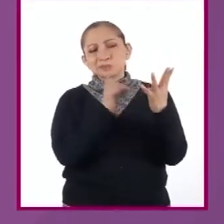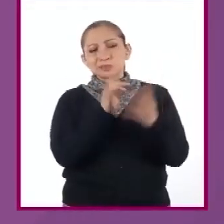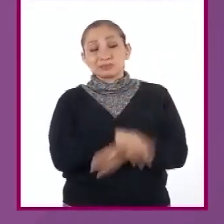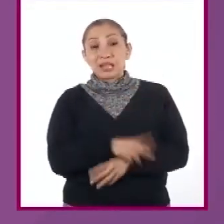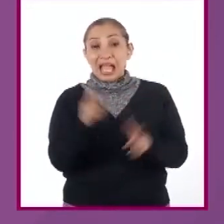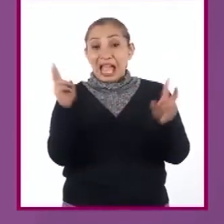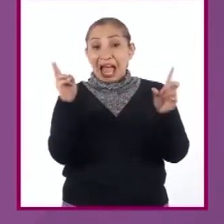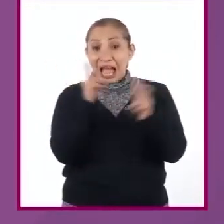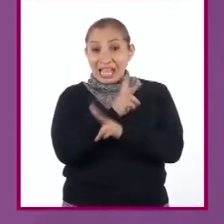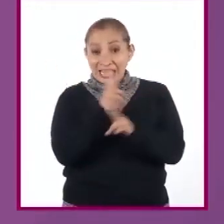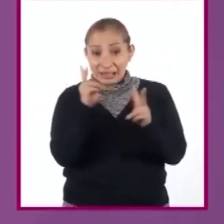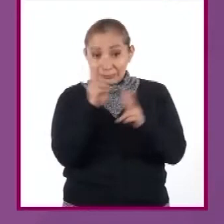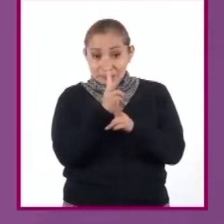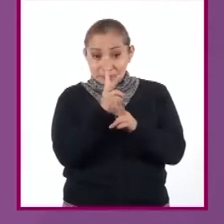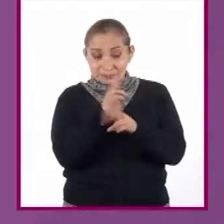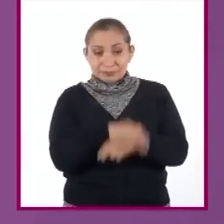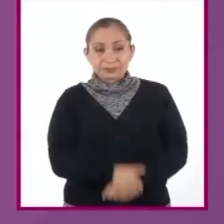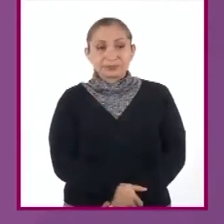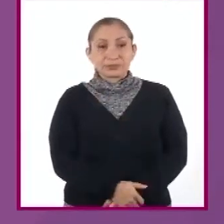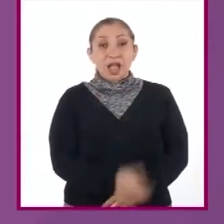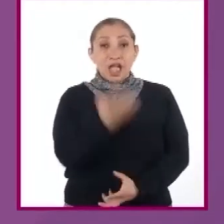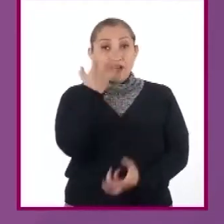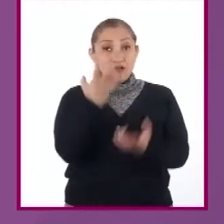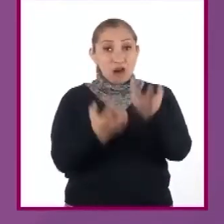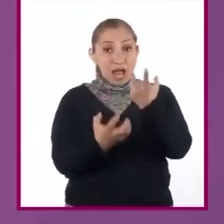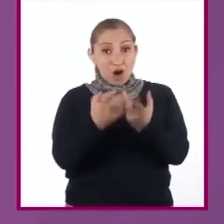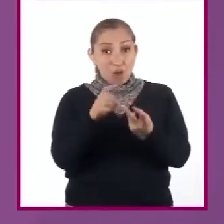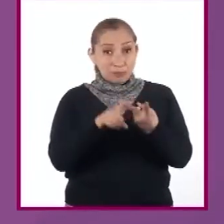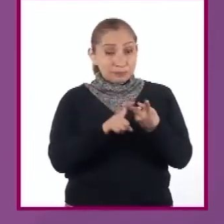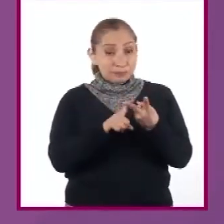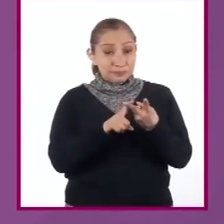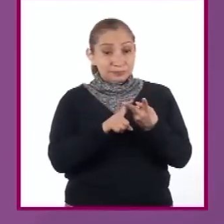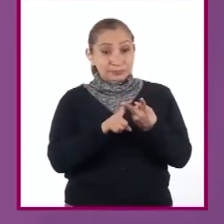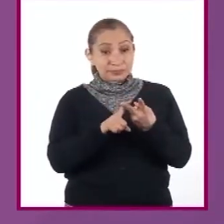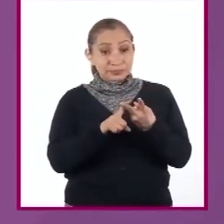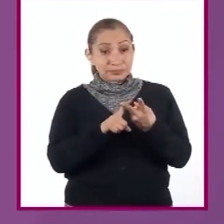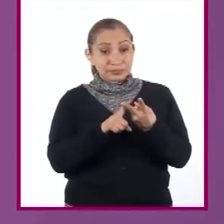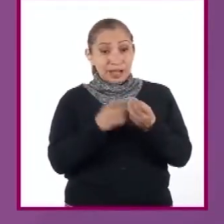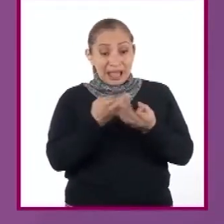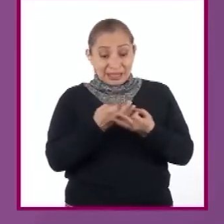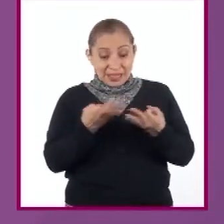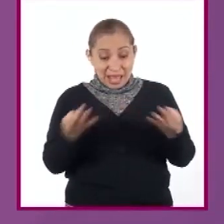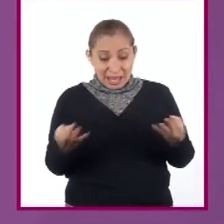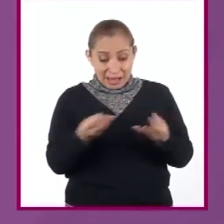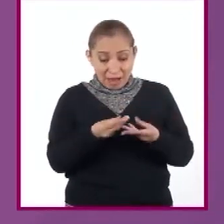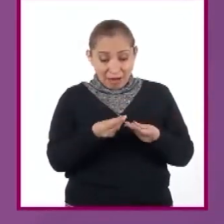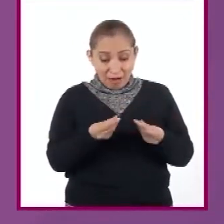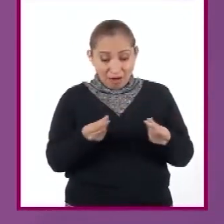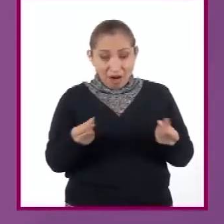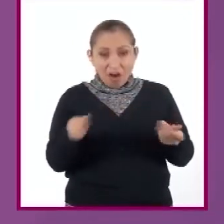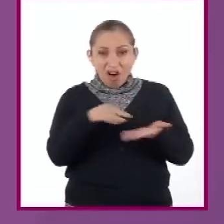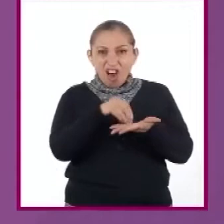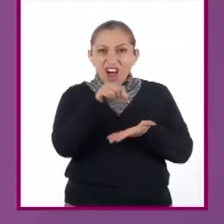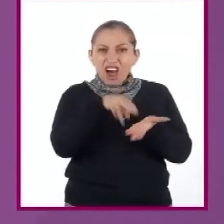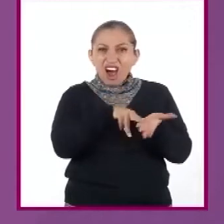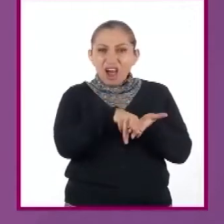el aire, el fuego, la tierra representada en las